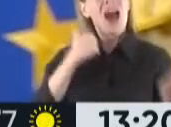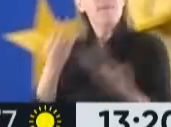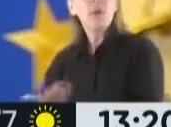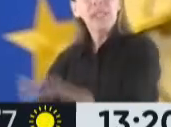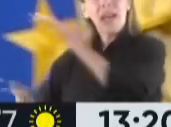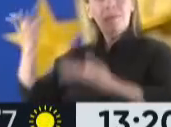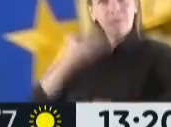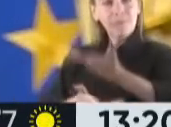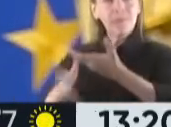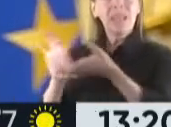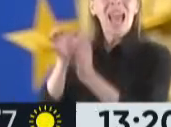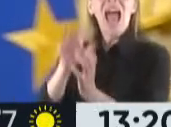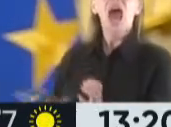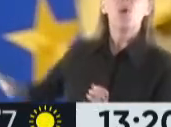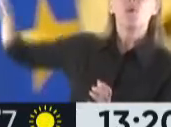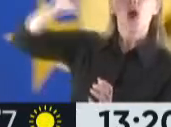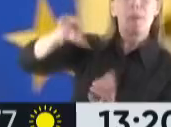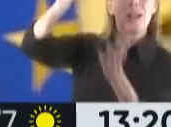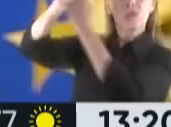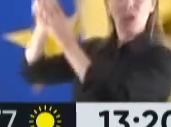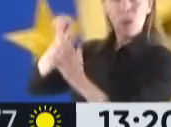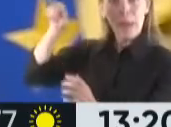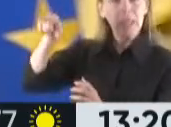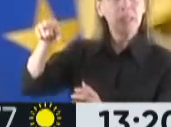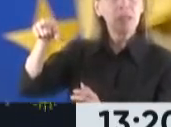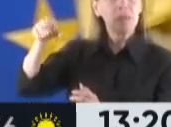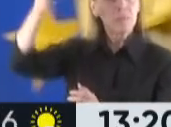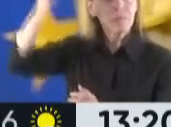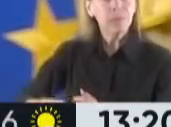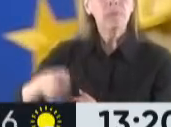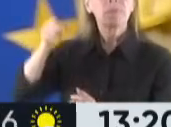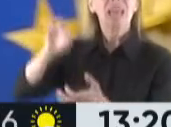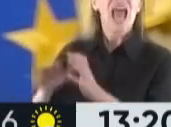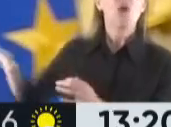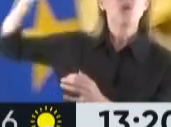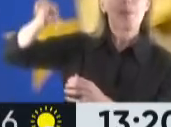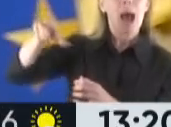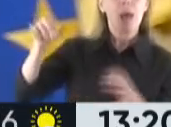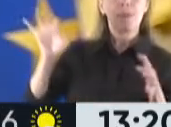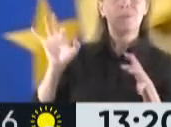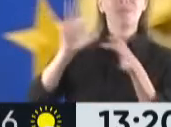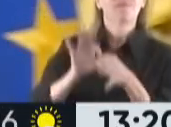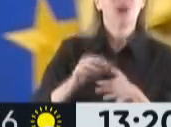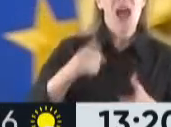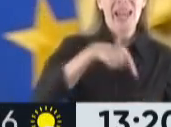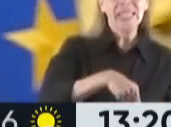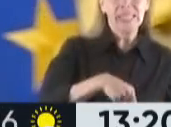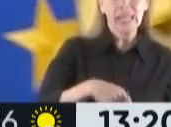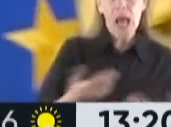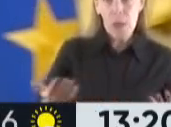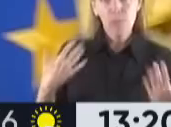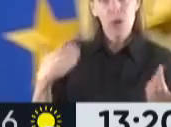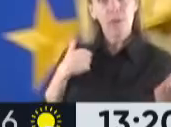es, como Unión Europea, el mayor inversor extranjero que tiene Argentina y por lo tanto creo que